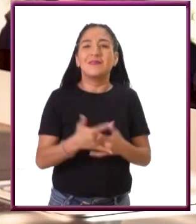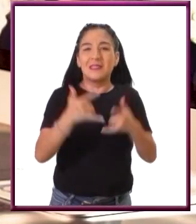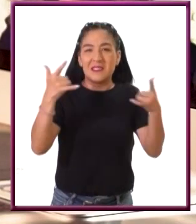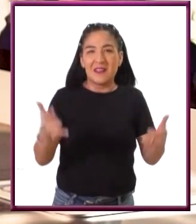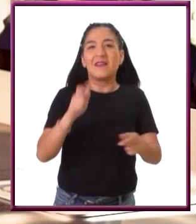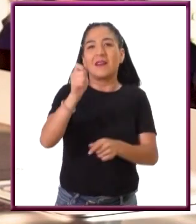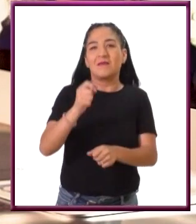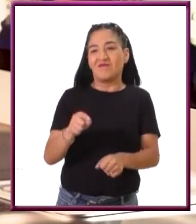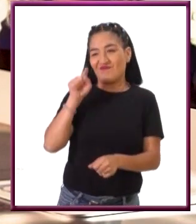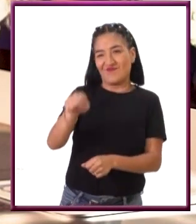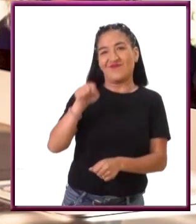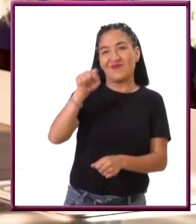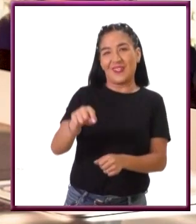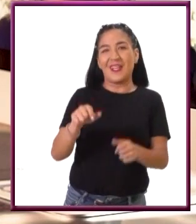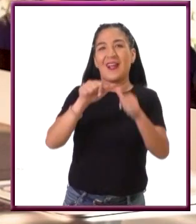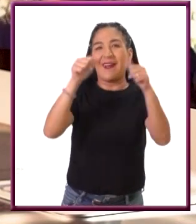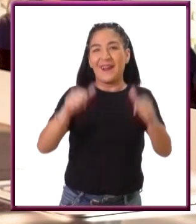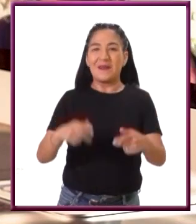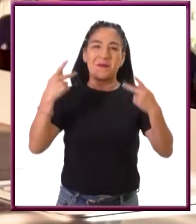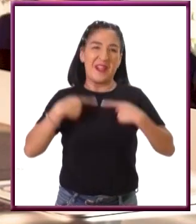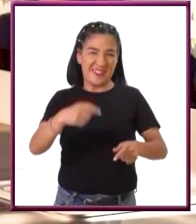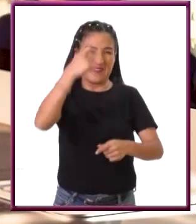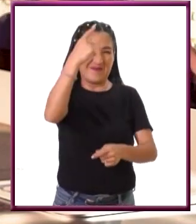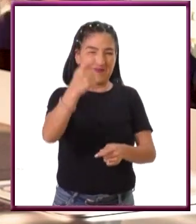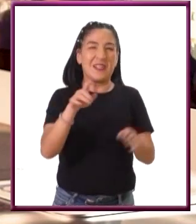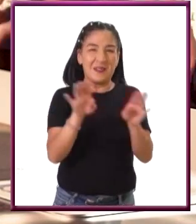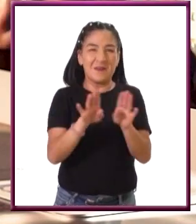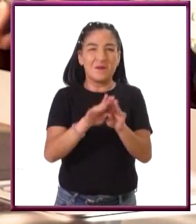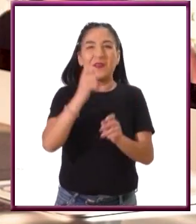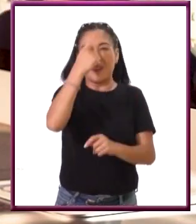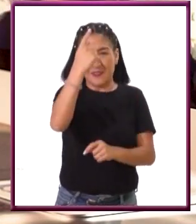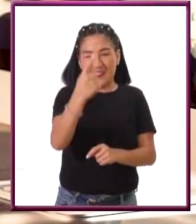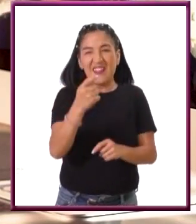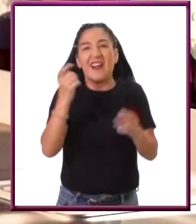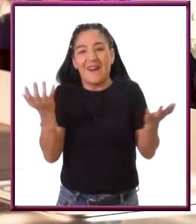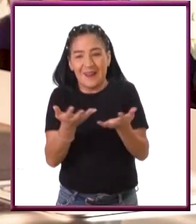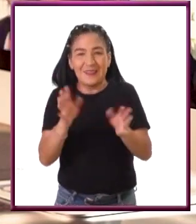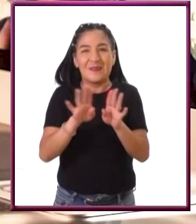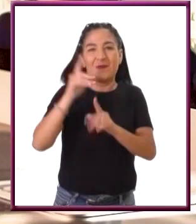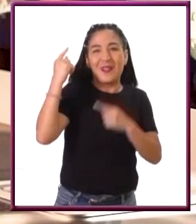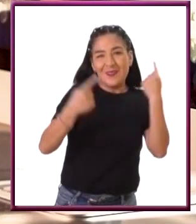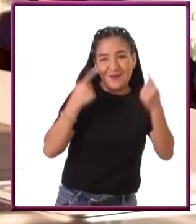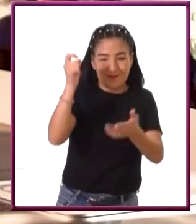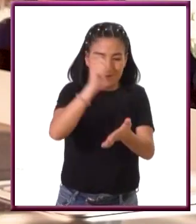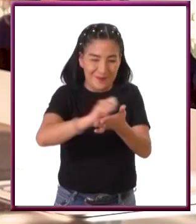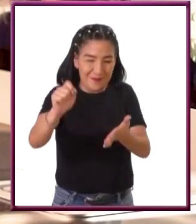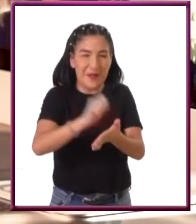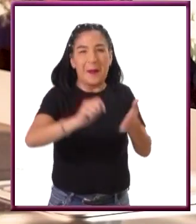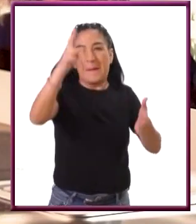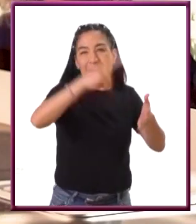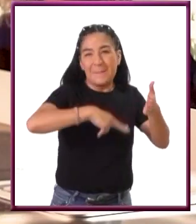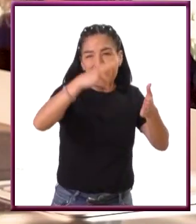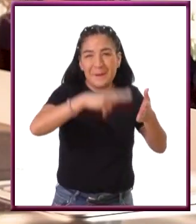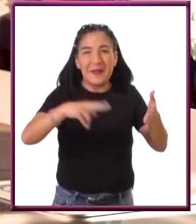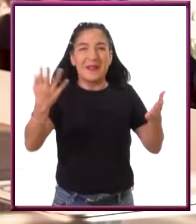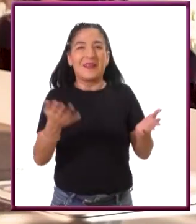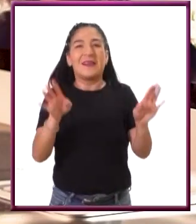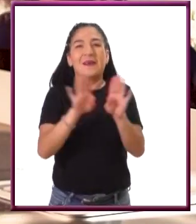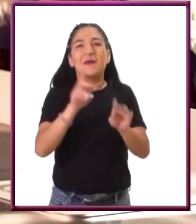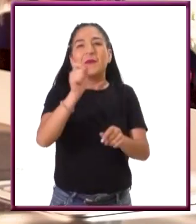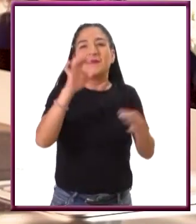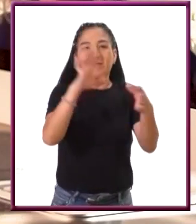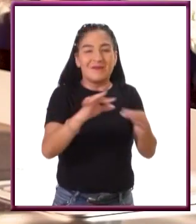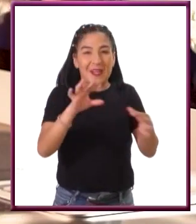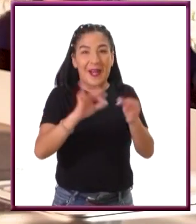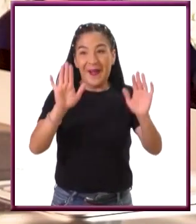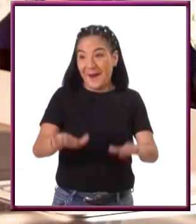se lo hemos achacado a los artistas, ¿no? Nos imaginamos a un artista como volviéndose loco en la poesía, en la pintura, y es algo como que